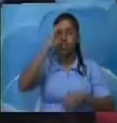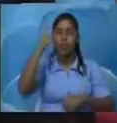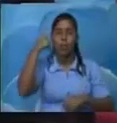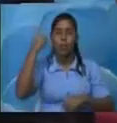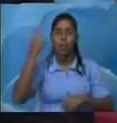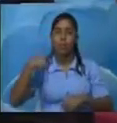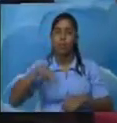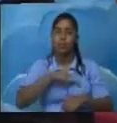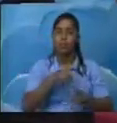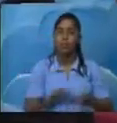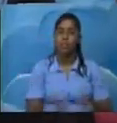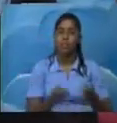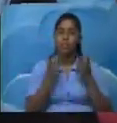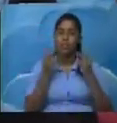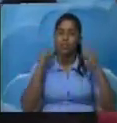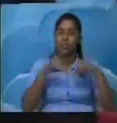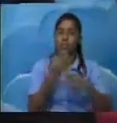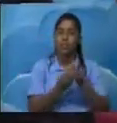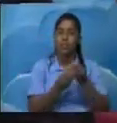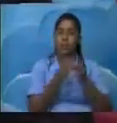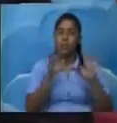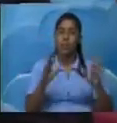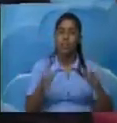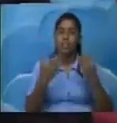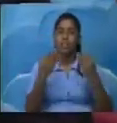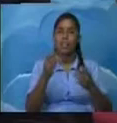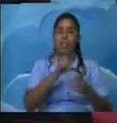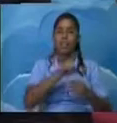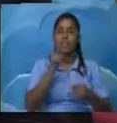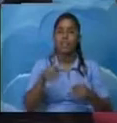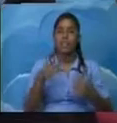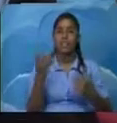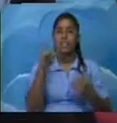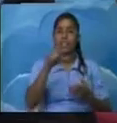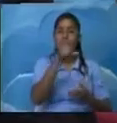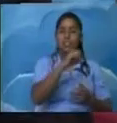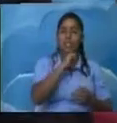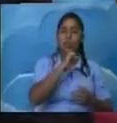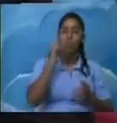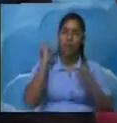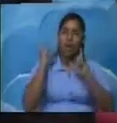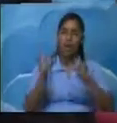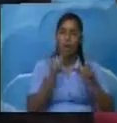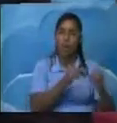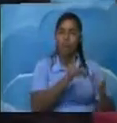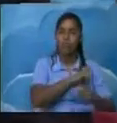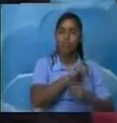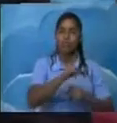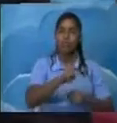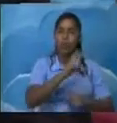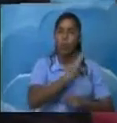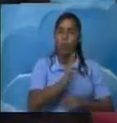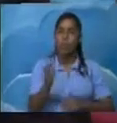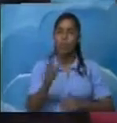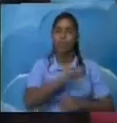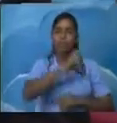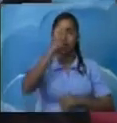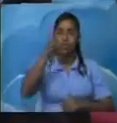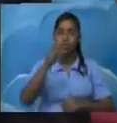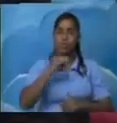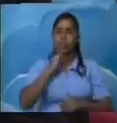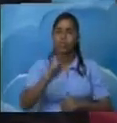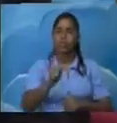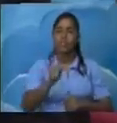meternos las manos en el bolsillo y darle a aquel que necesita. Es una orden de Dios, y más si somos creyentes, más si